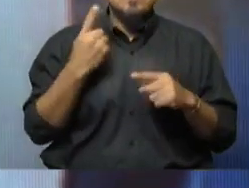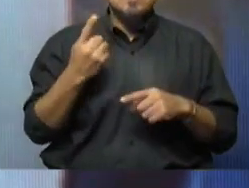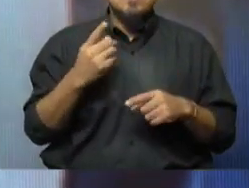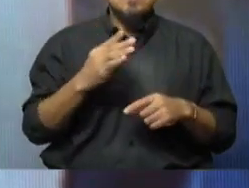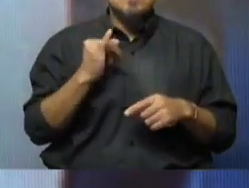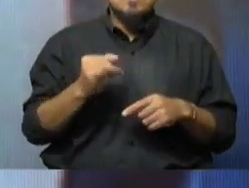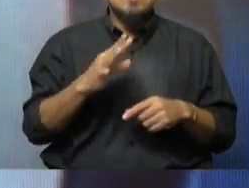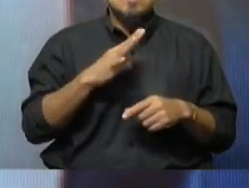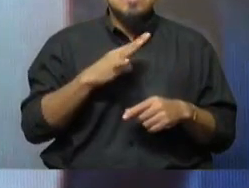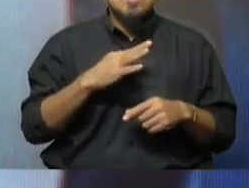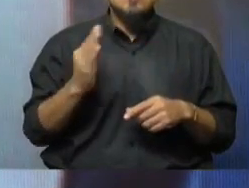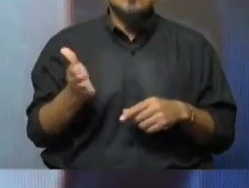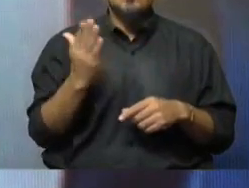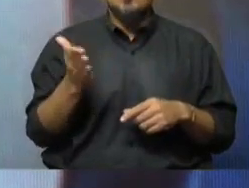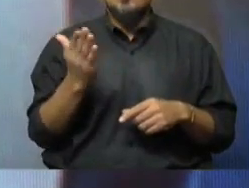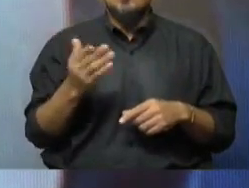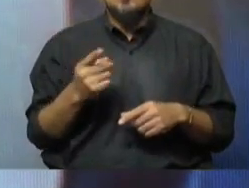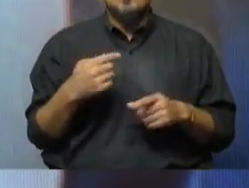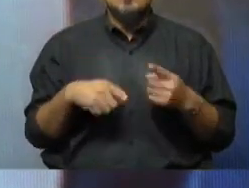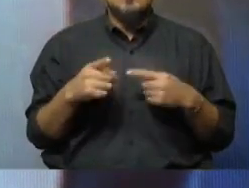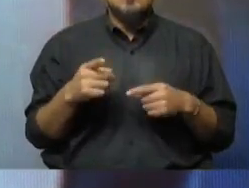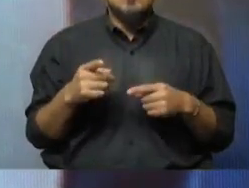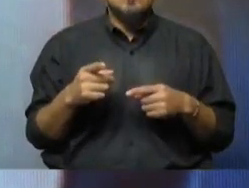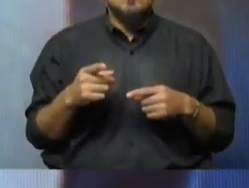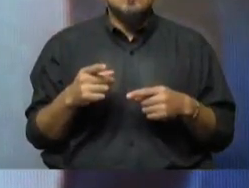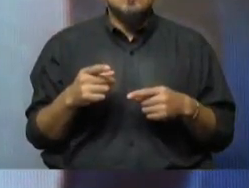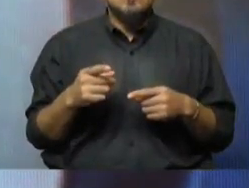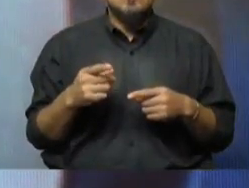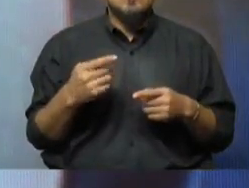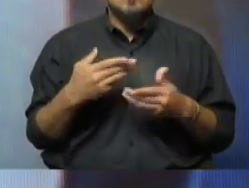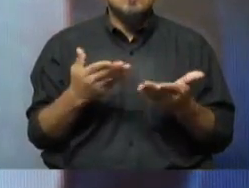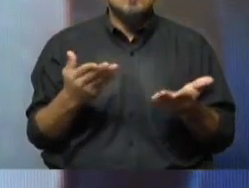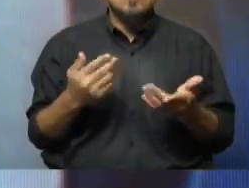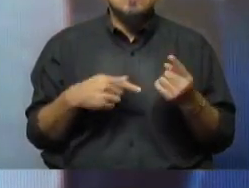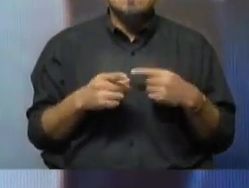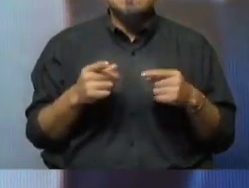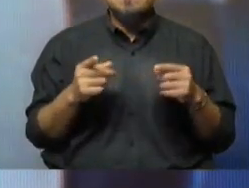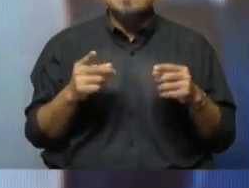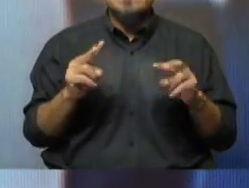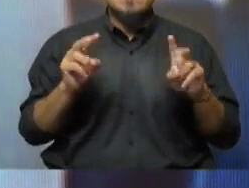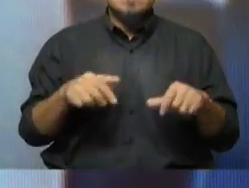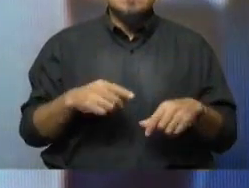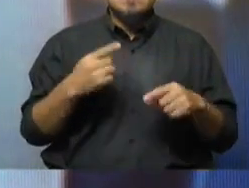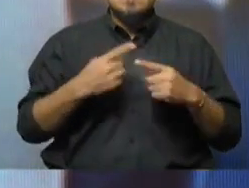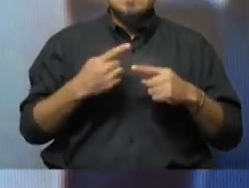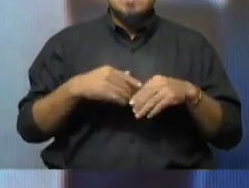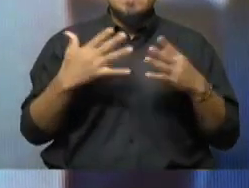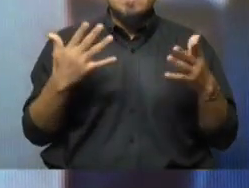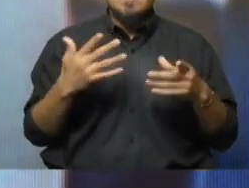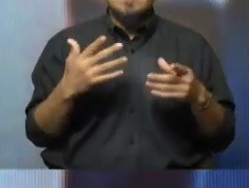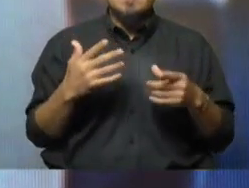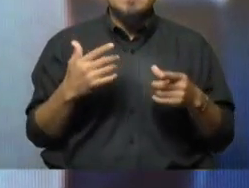hay mujeres productoras, pero en menor medida, o en productoras más pequeñas, que no tienen tanta incidencia en festivales